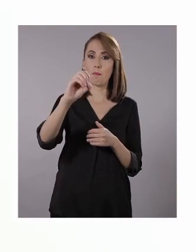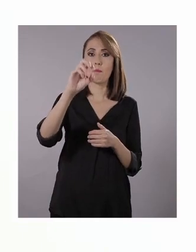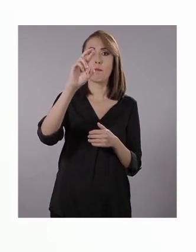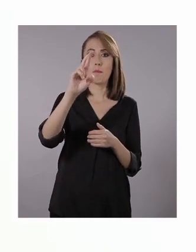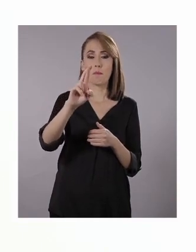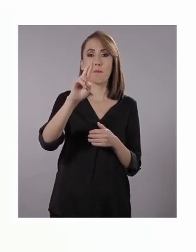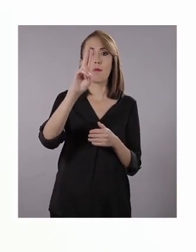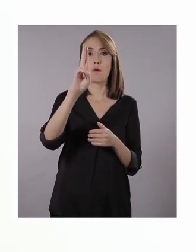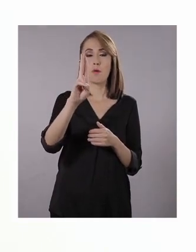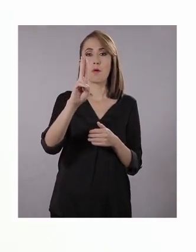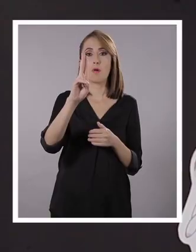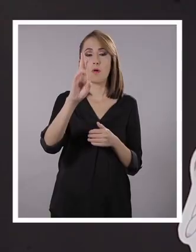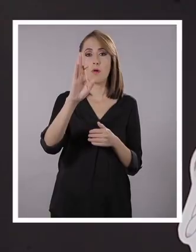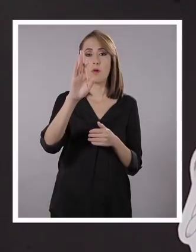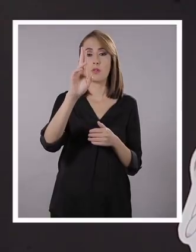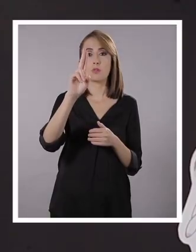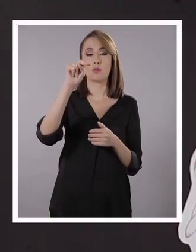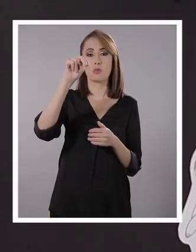Oportunamente. Perfecto.